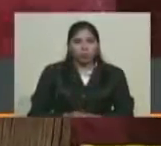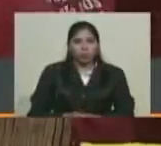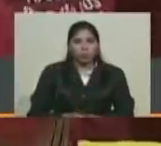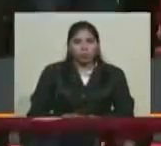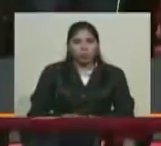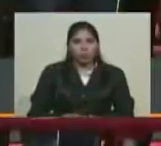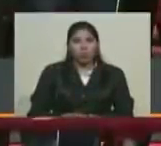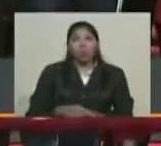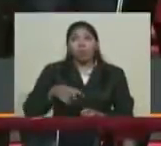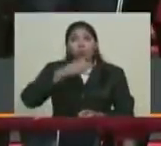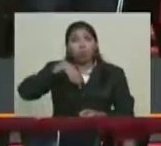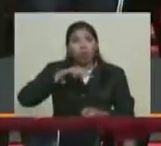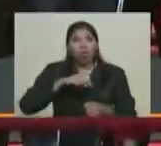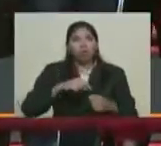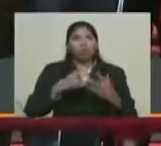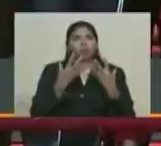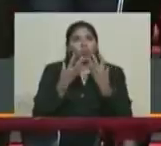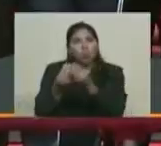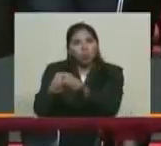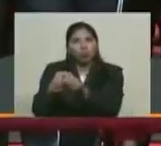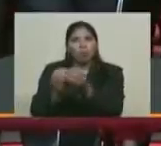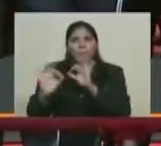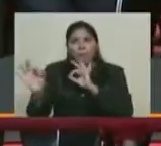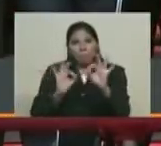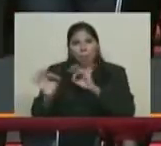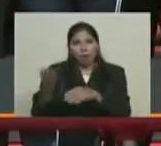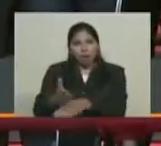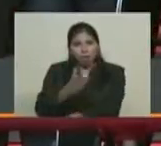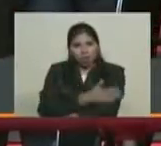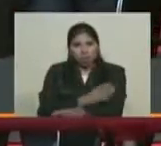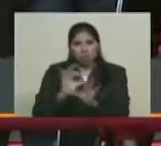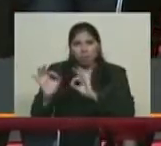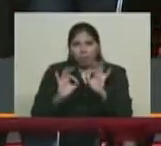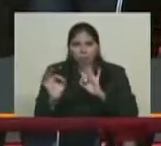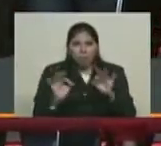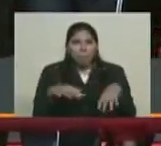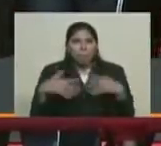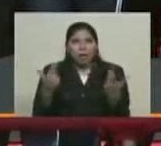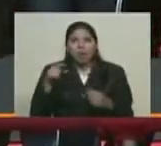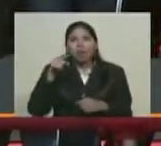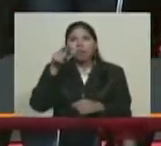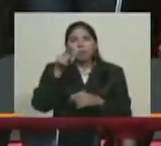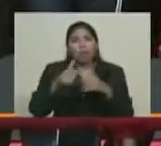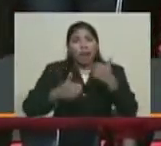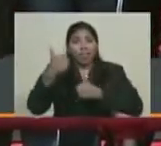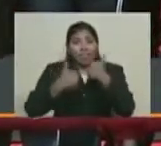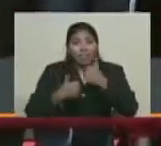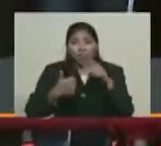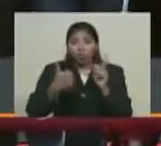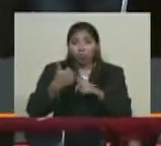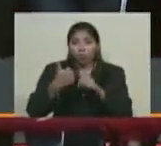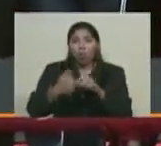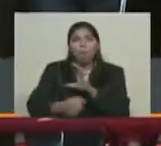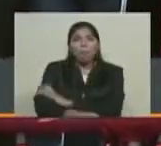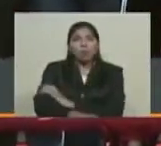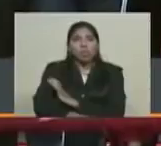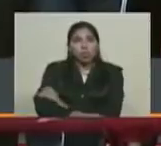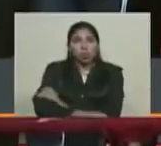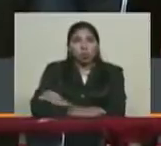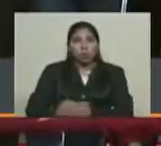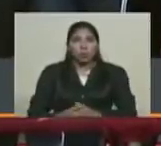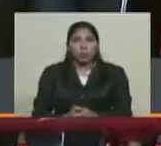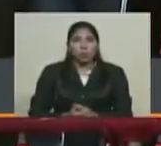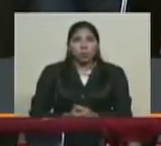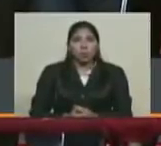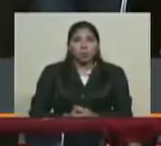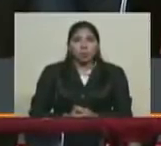Y vamos a prepararnos para que el candidato de la oposición